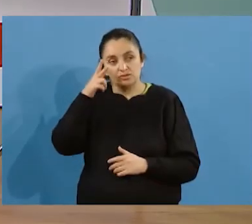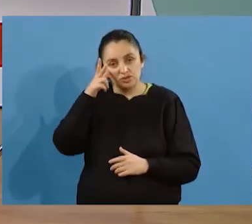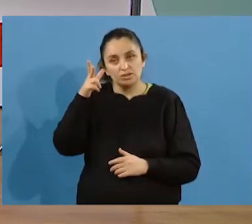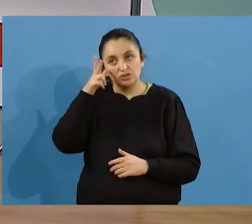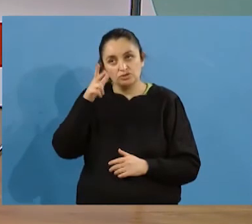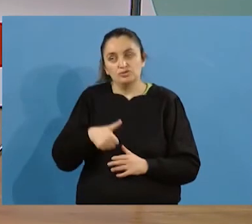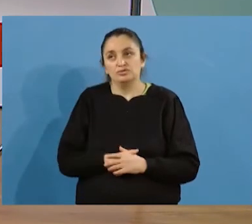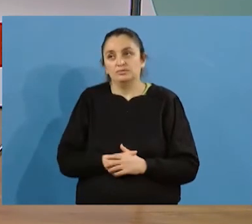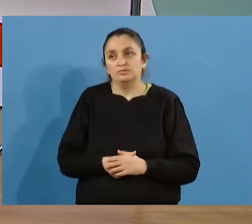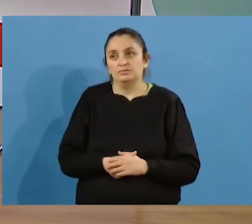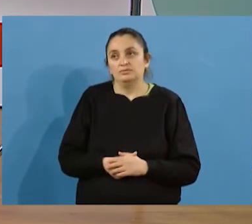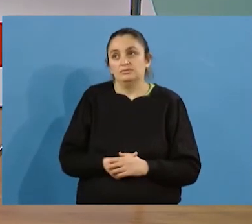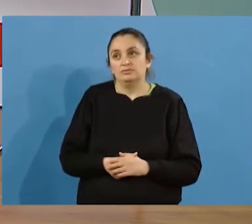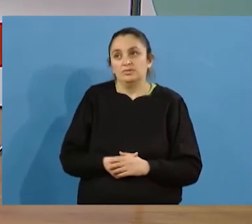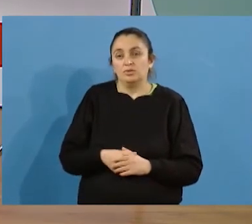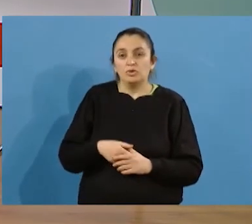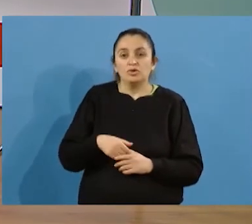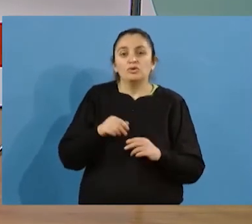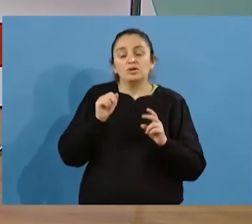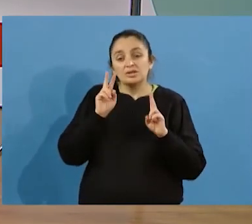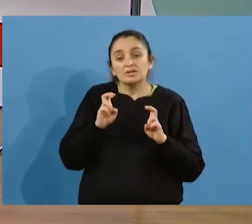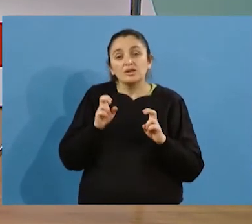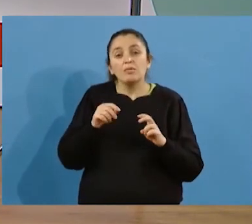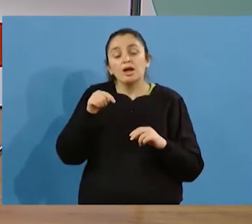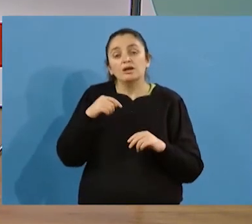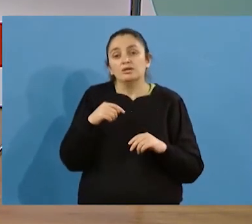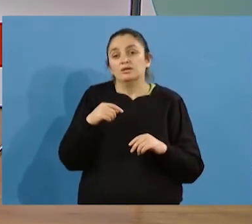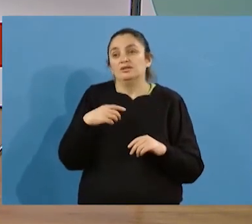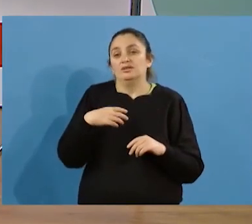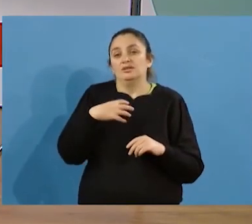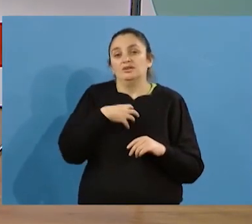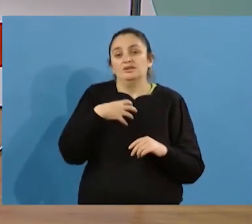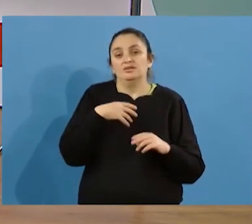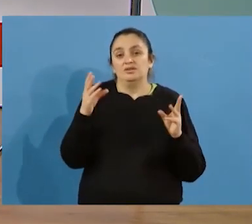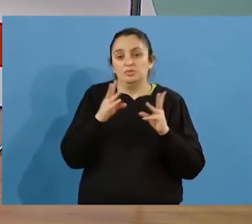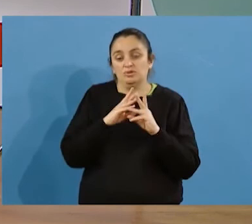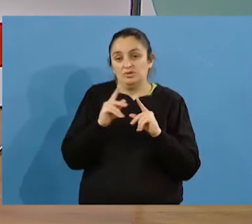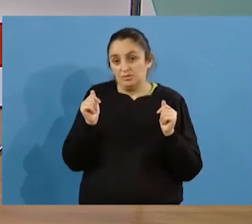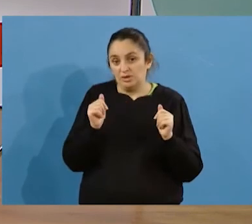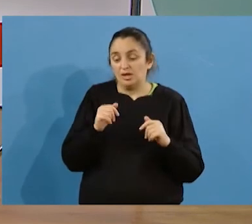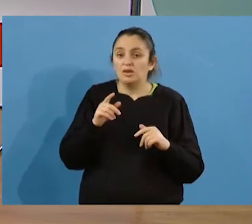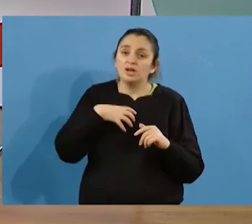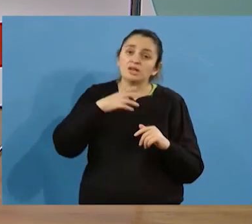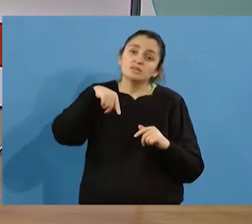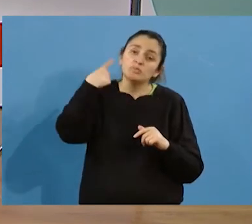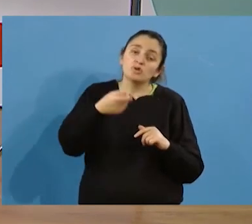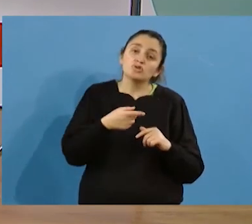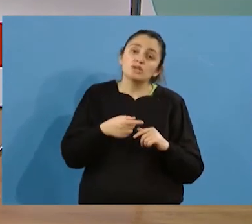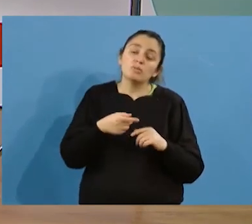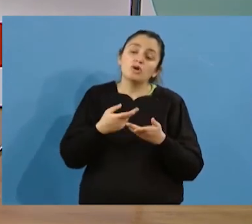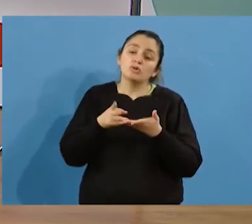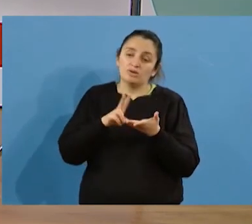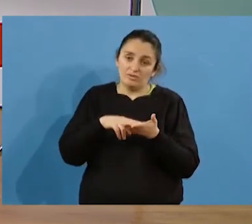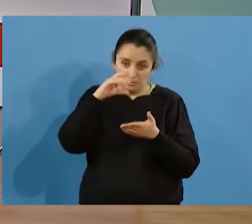chicos con esto hemos terminado la próxima clase vamos a tratar de ver todas estas operaciones en